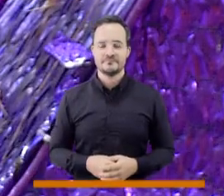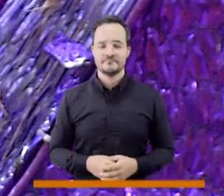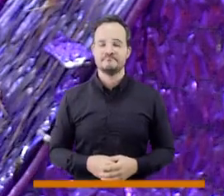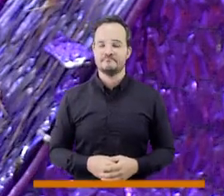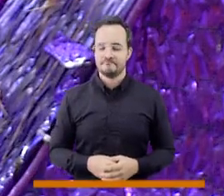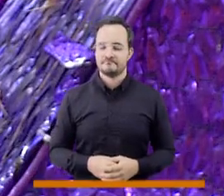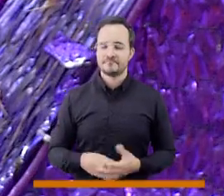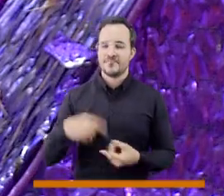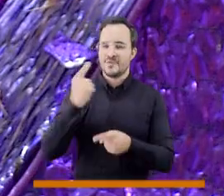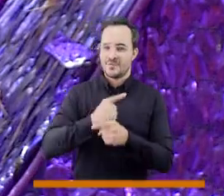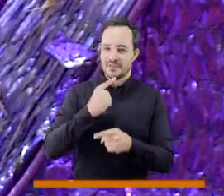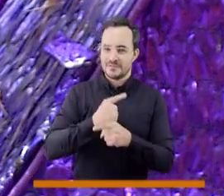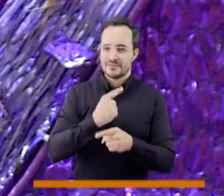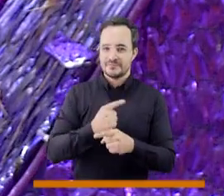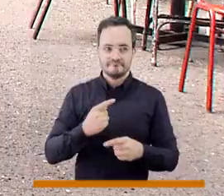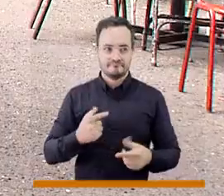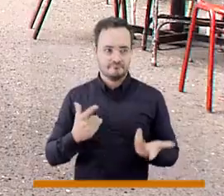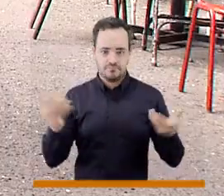y yo.